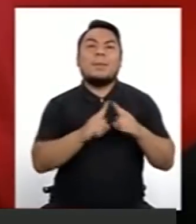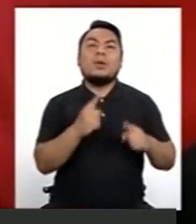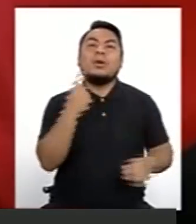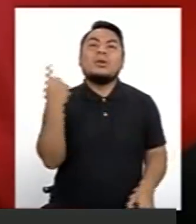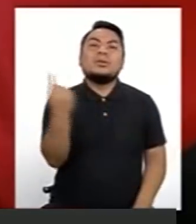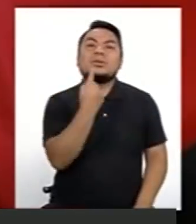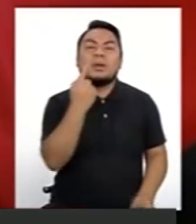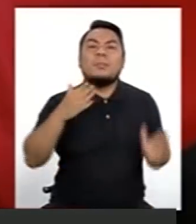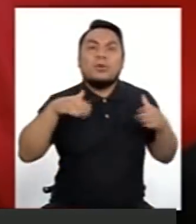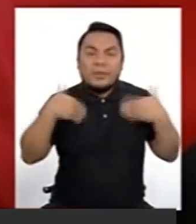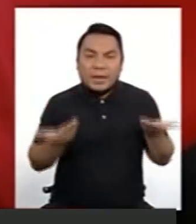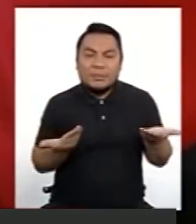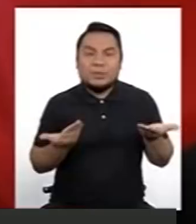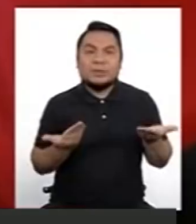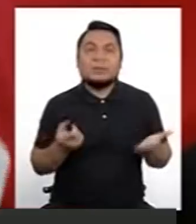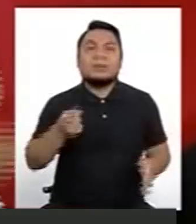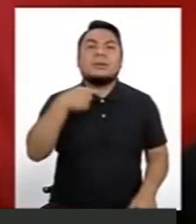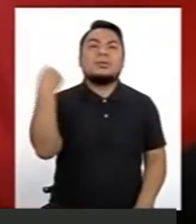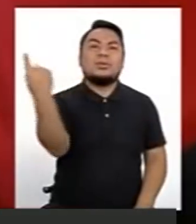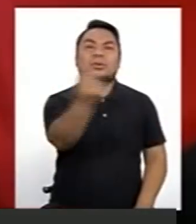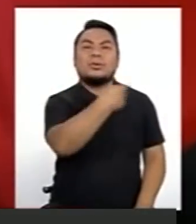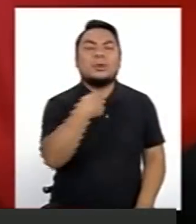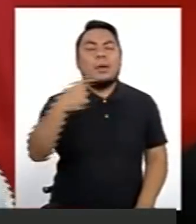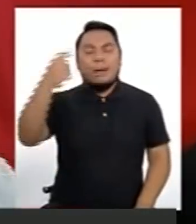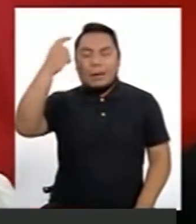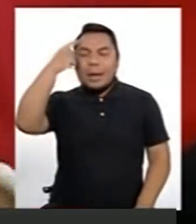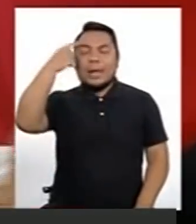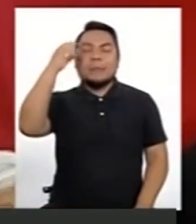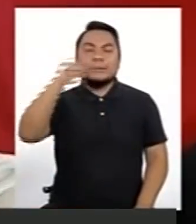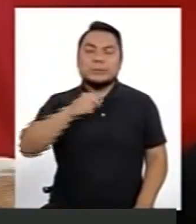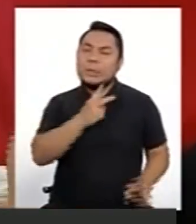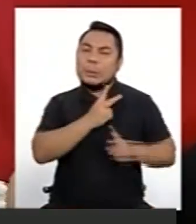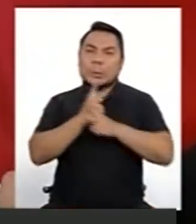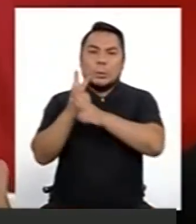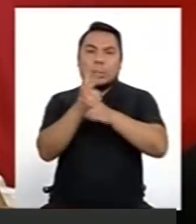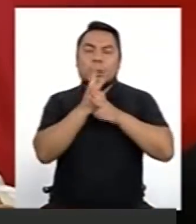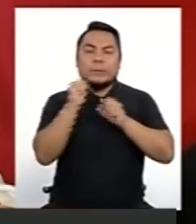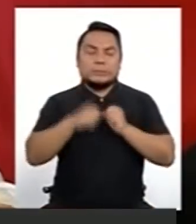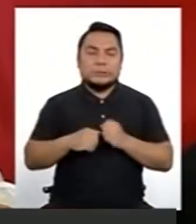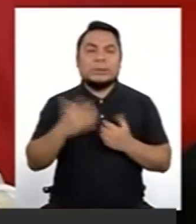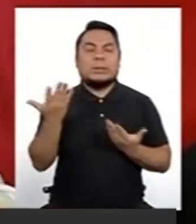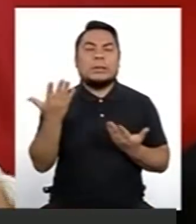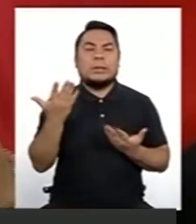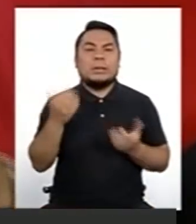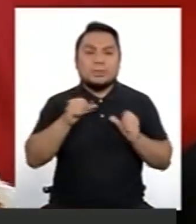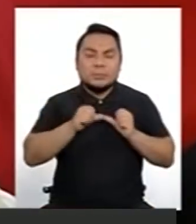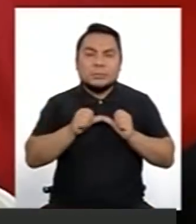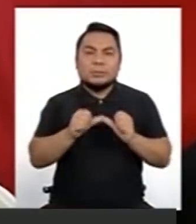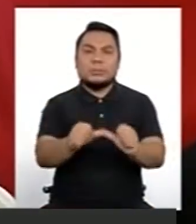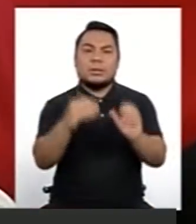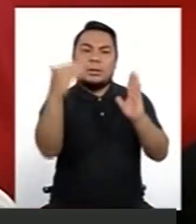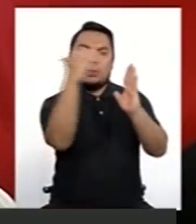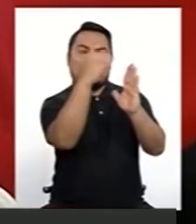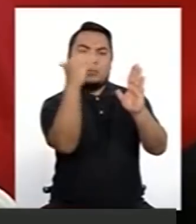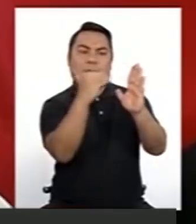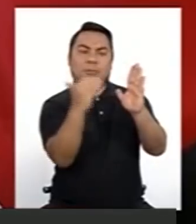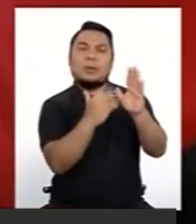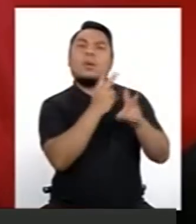lo vamos a poder hacer si todos somos conscientes que tenemos que seguir manteniendo las